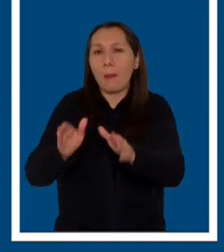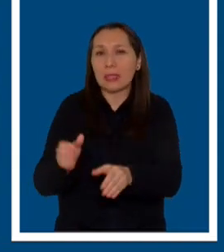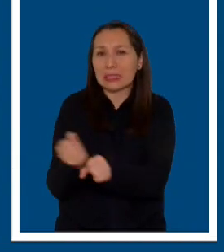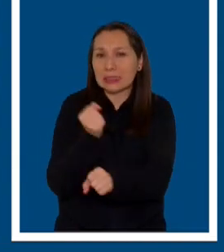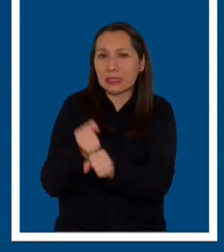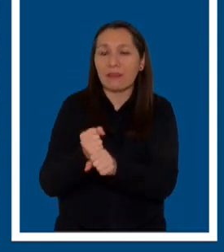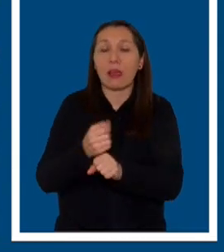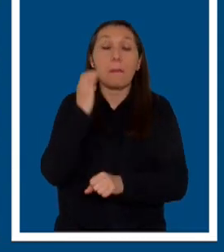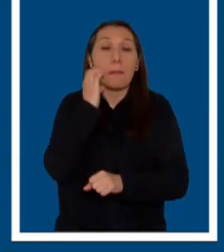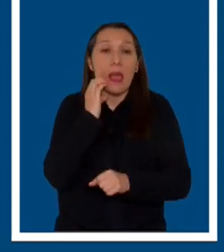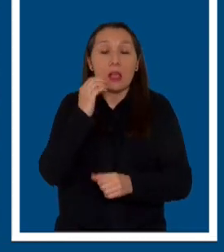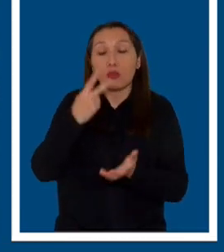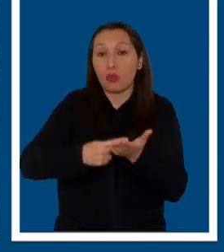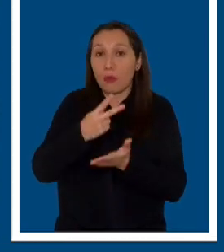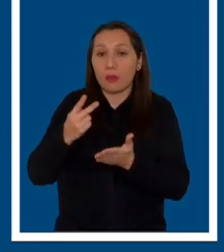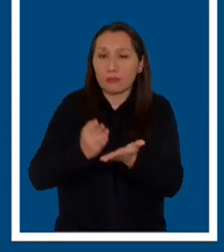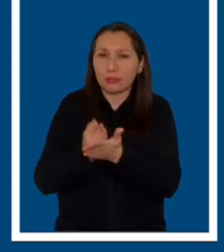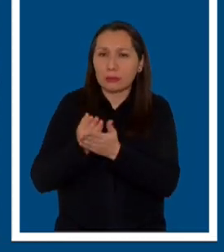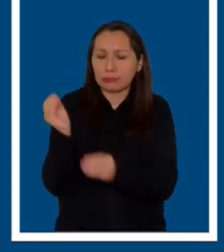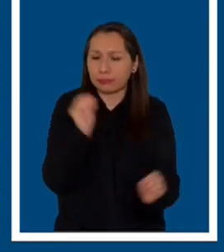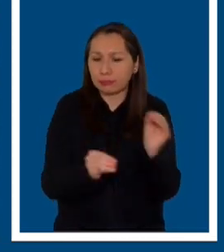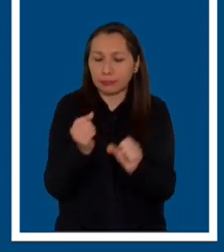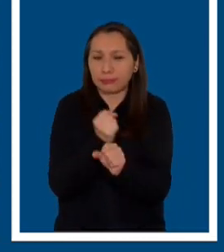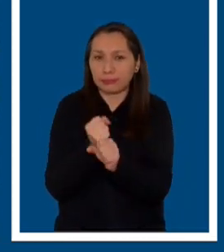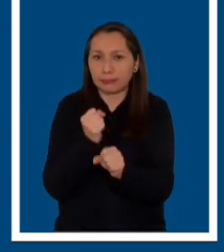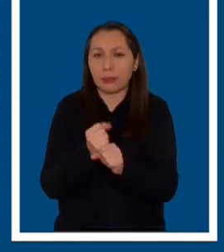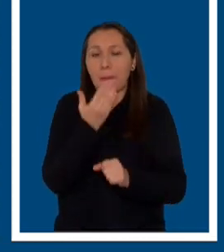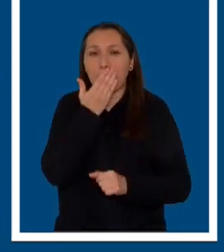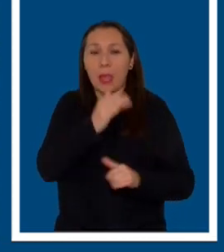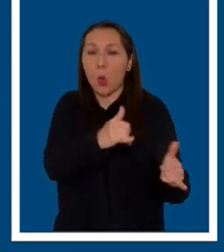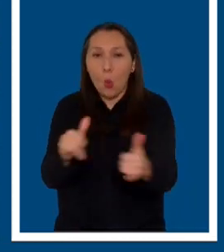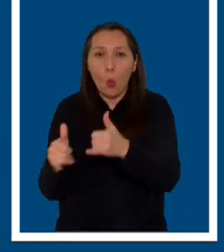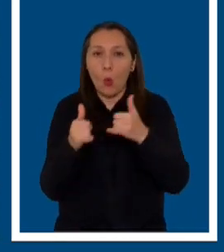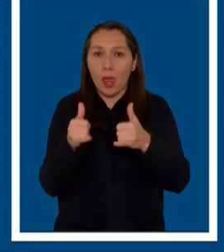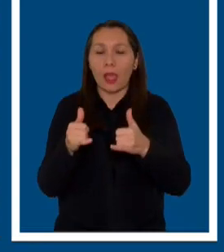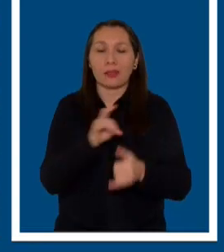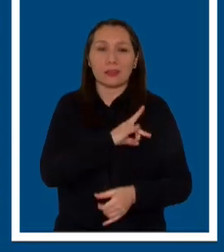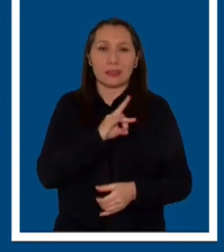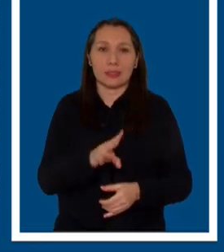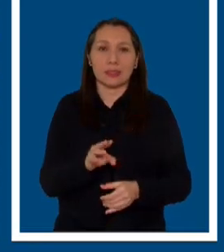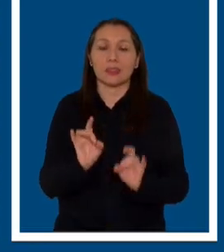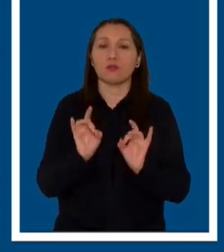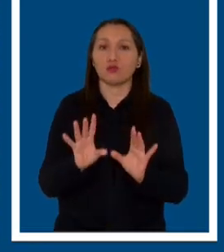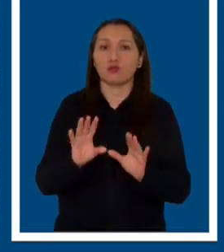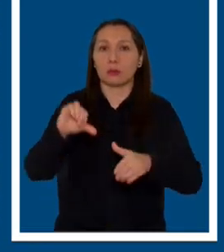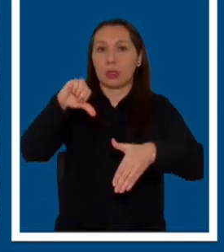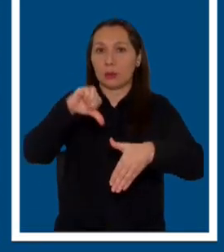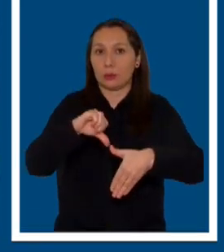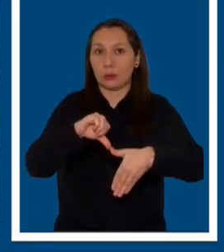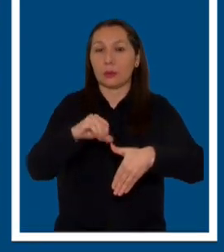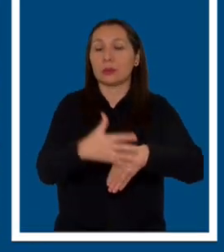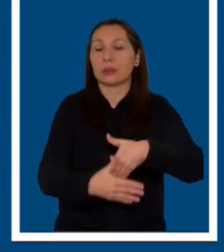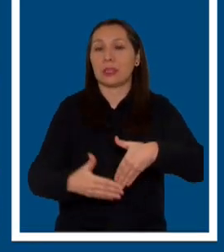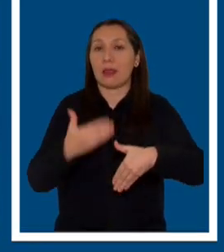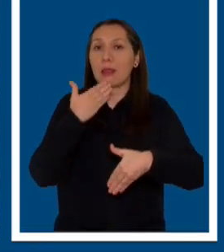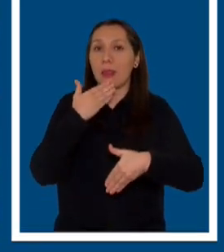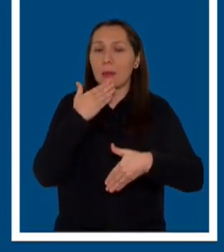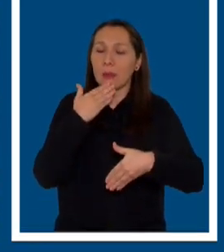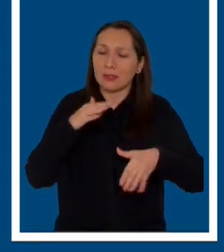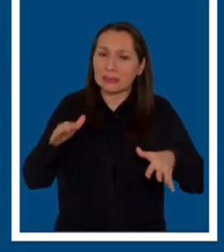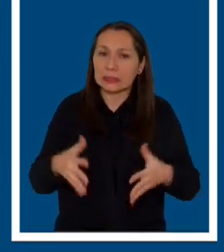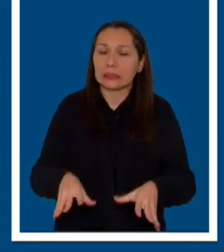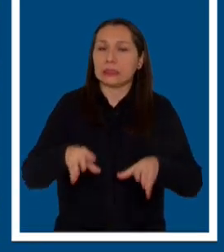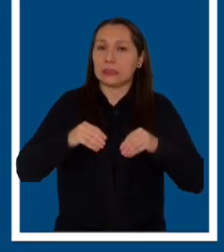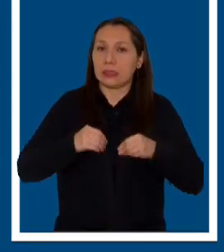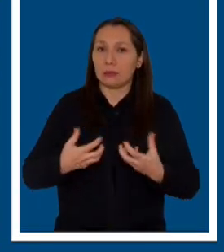2022 para que estos juegos sean los mejores juegos que haya tenido chile el continente y lo asumamos con